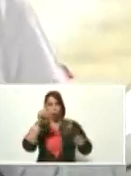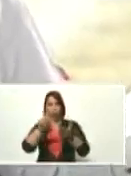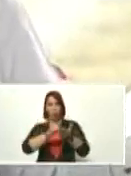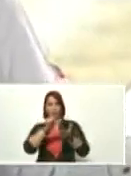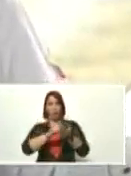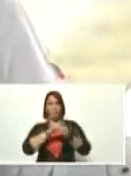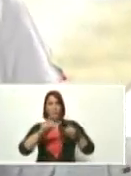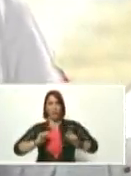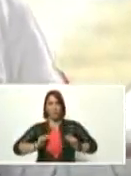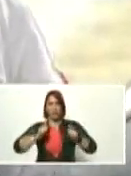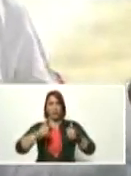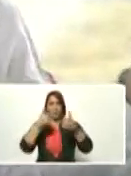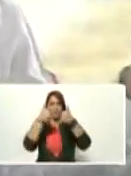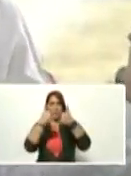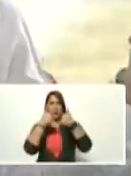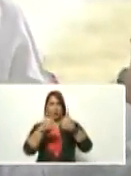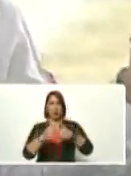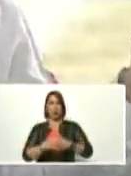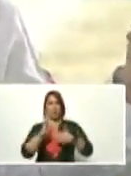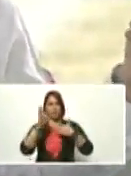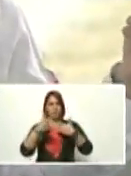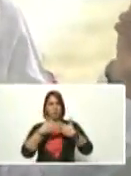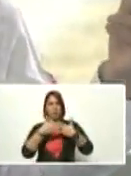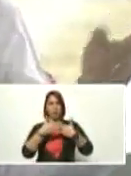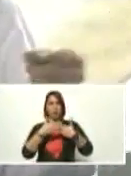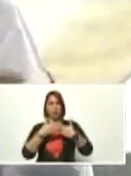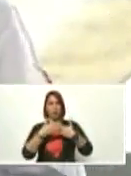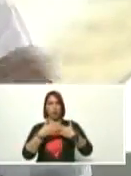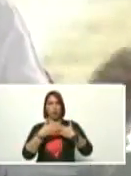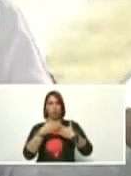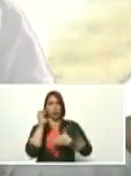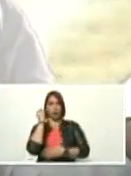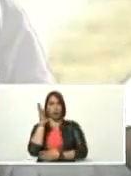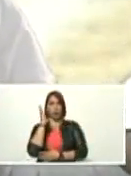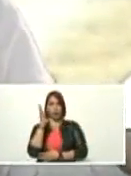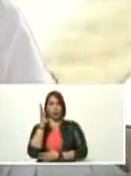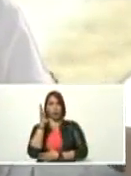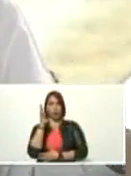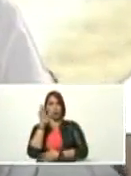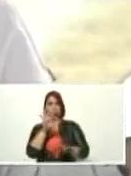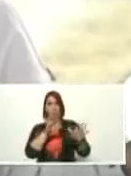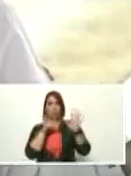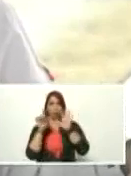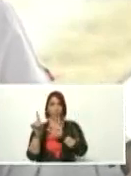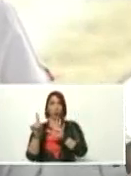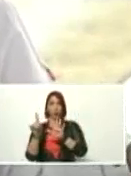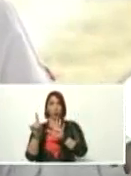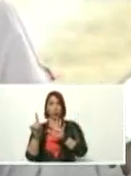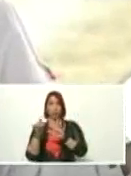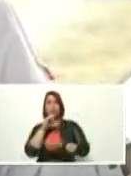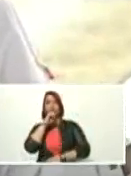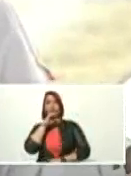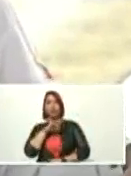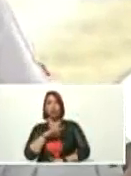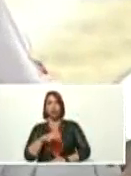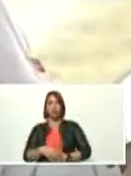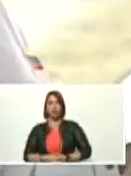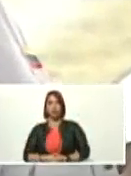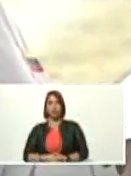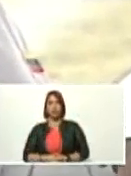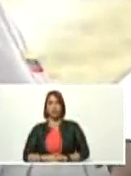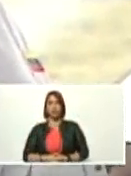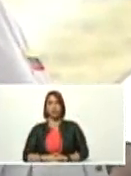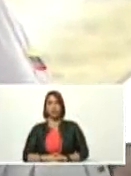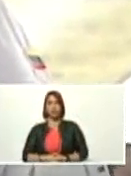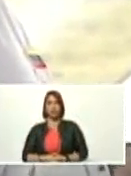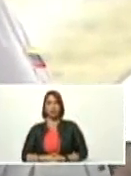para empezar bien esta clausura del Congreso número 16 de historia